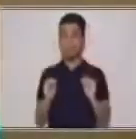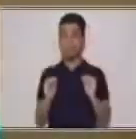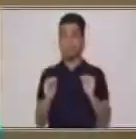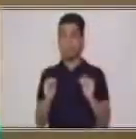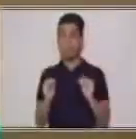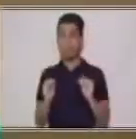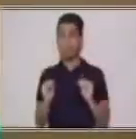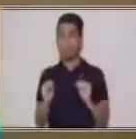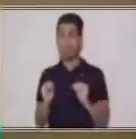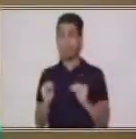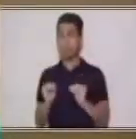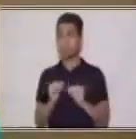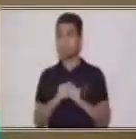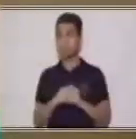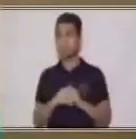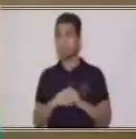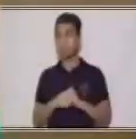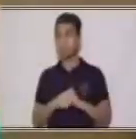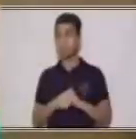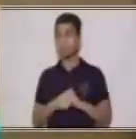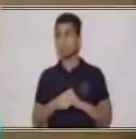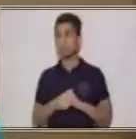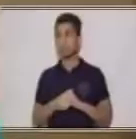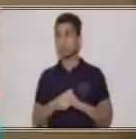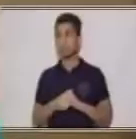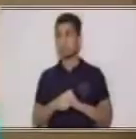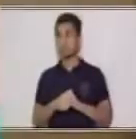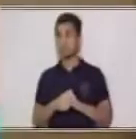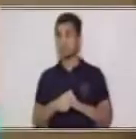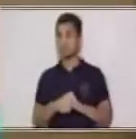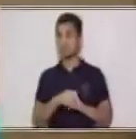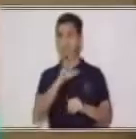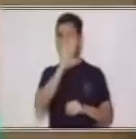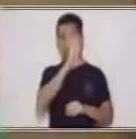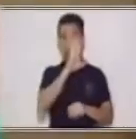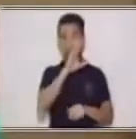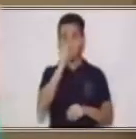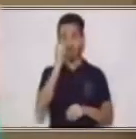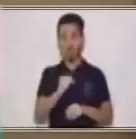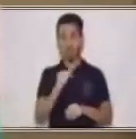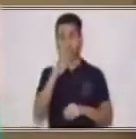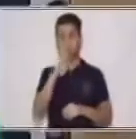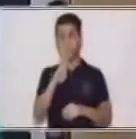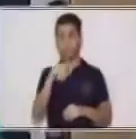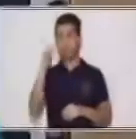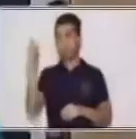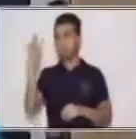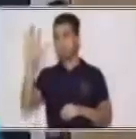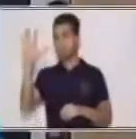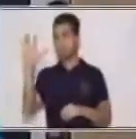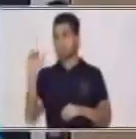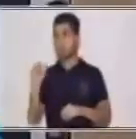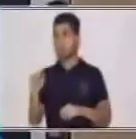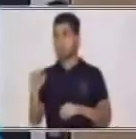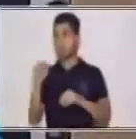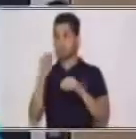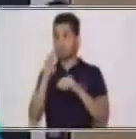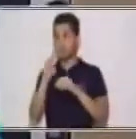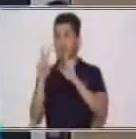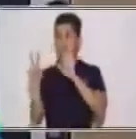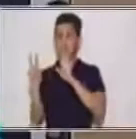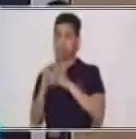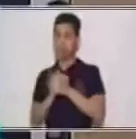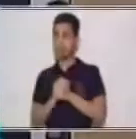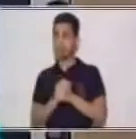que va a ser 5, 4, 5, 2 y 27.